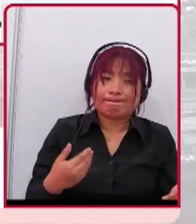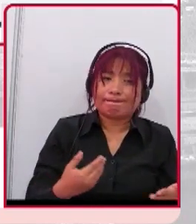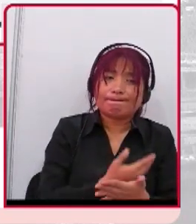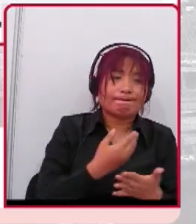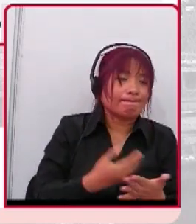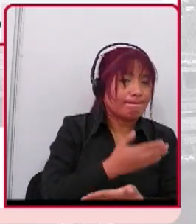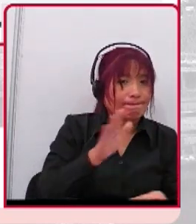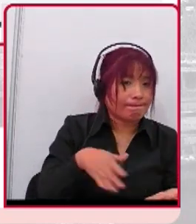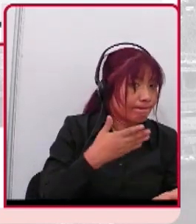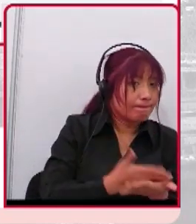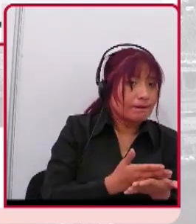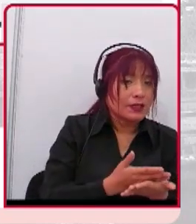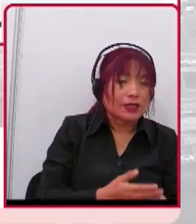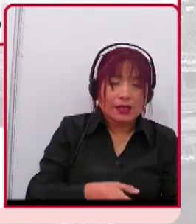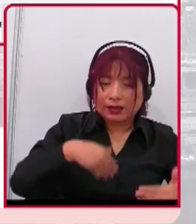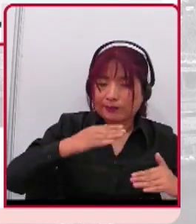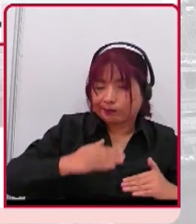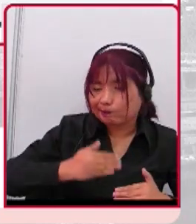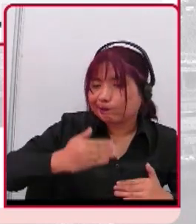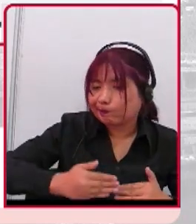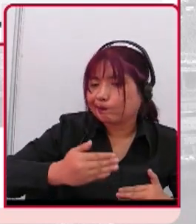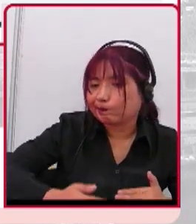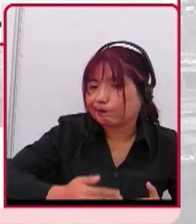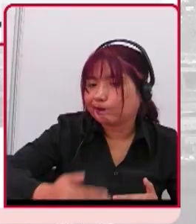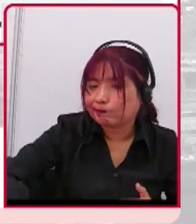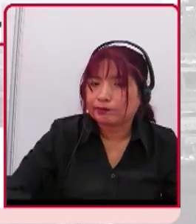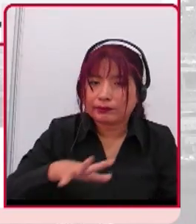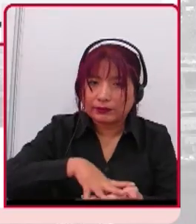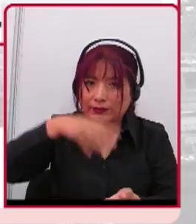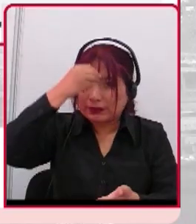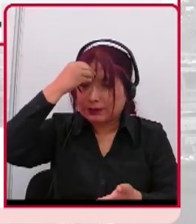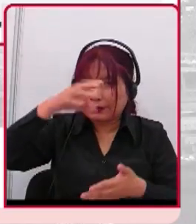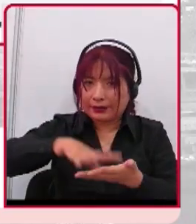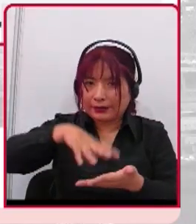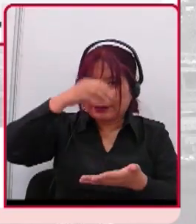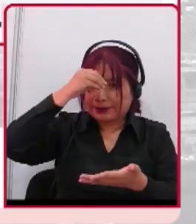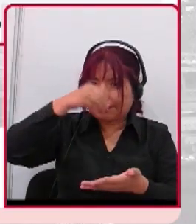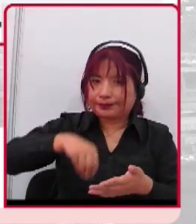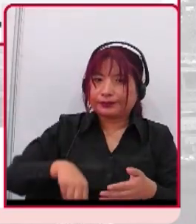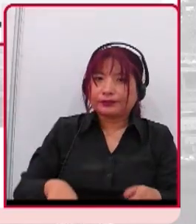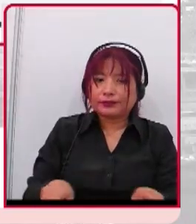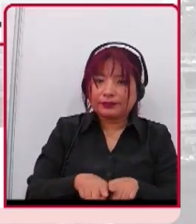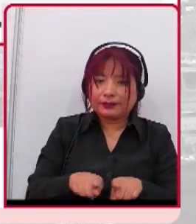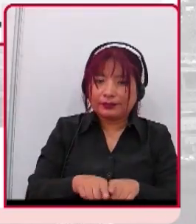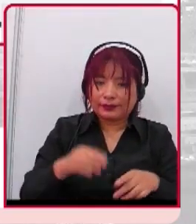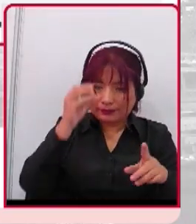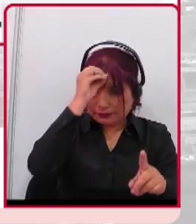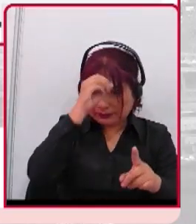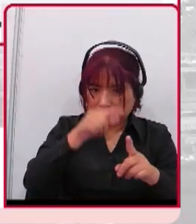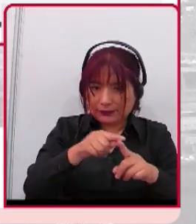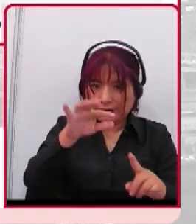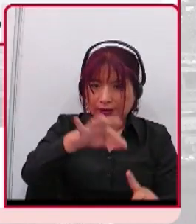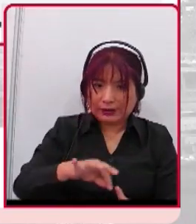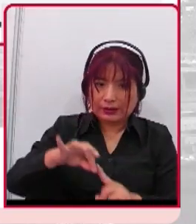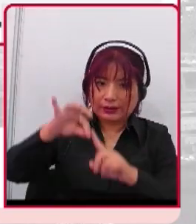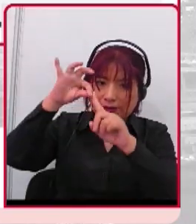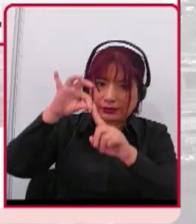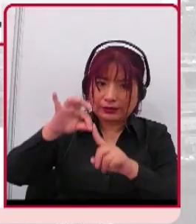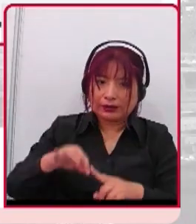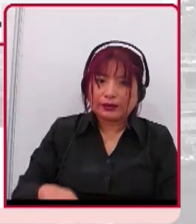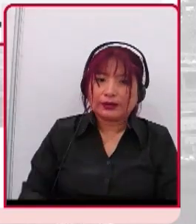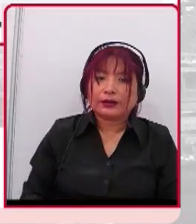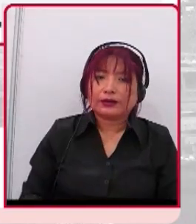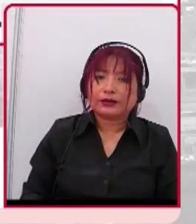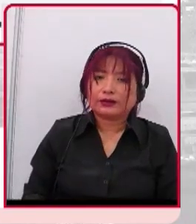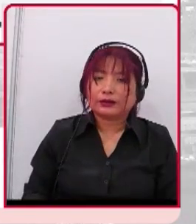sido paulatino a lo largo de todos estos años. El siguiente objetivo específico era básicamente determinar